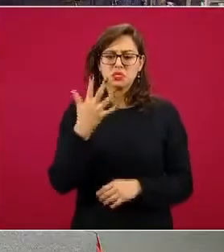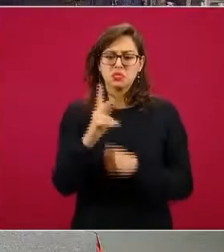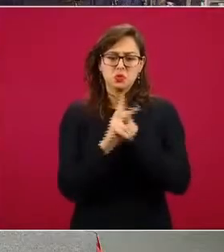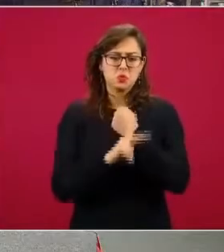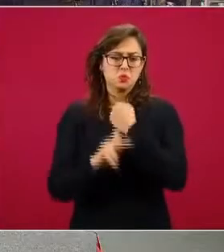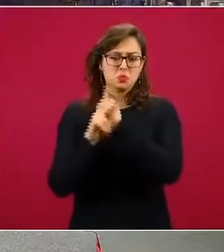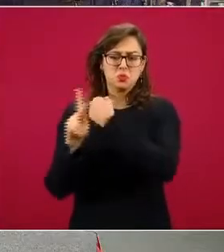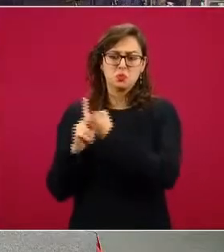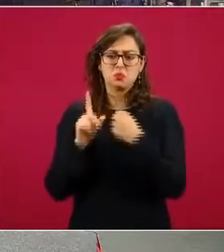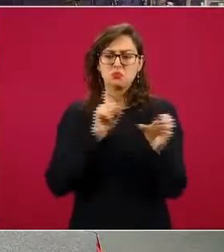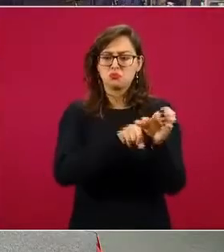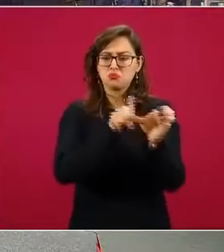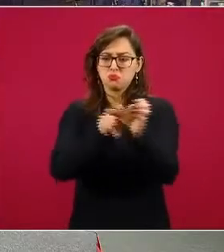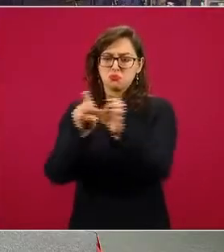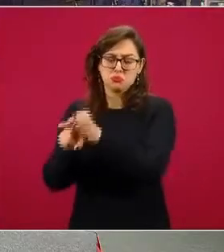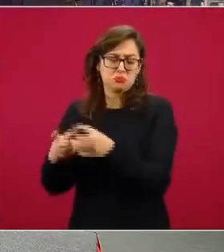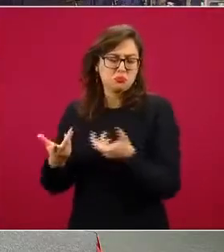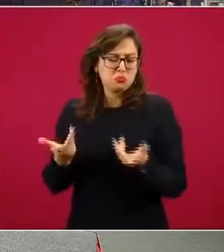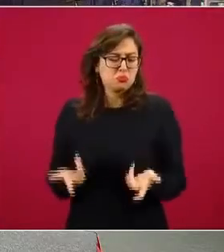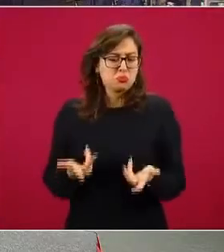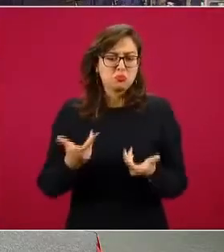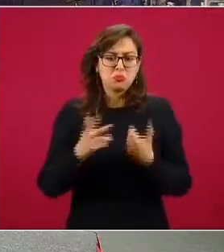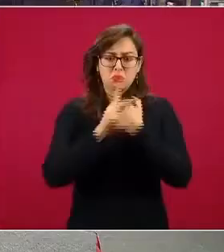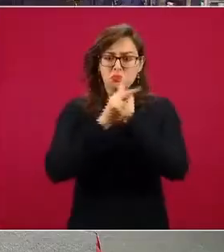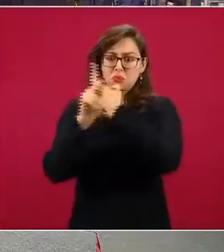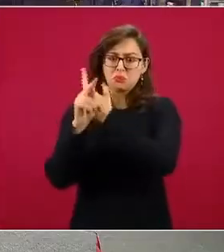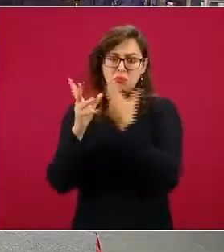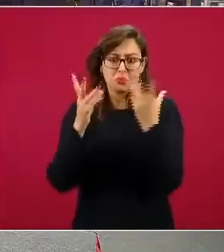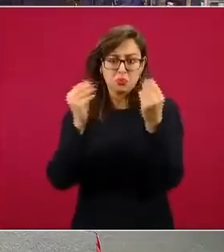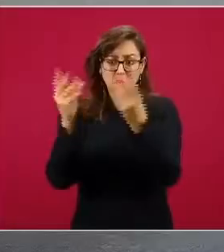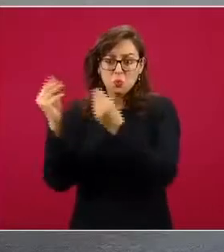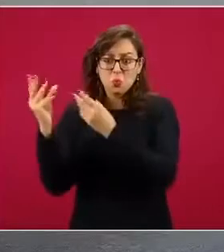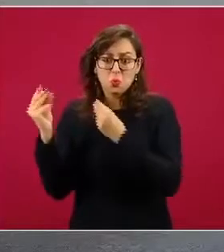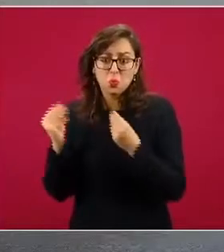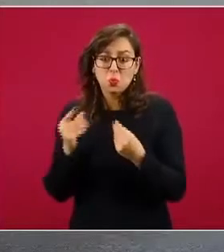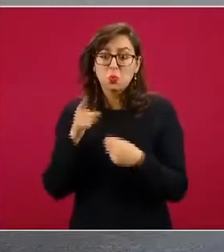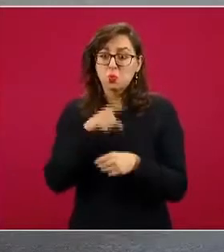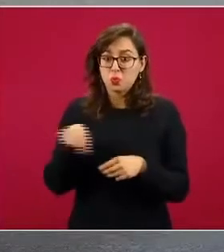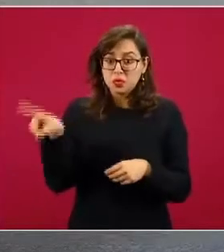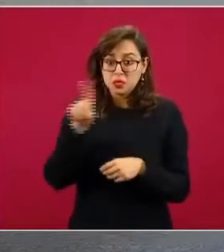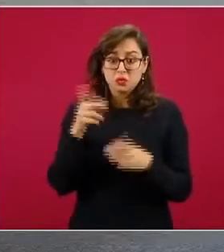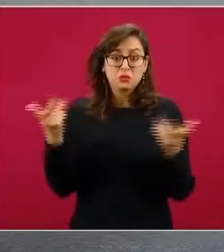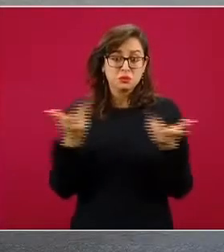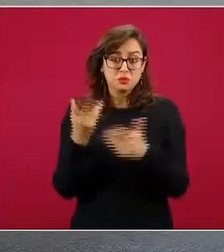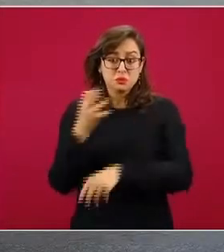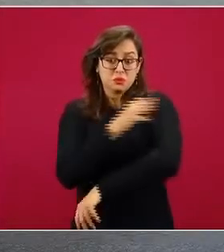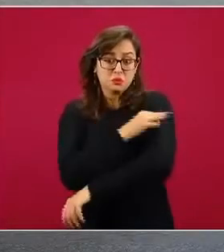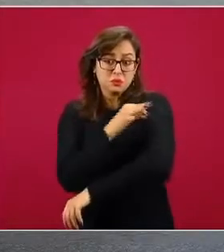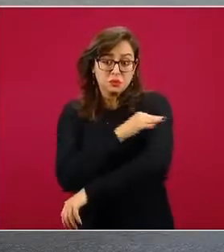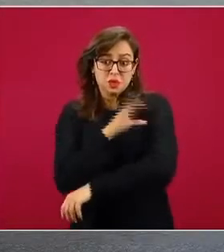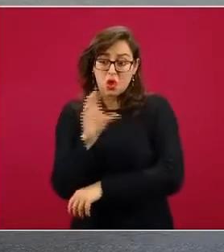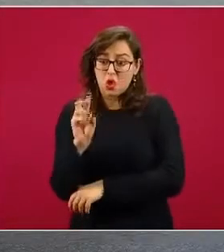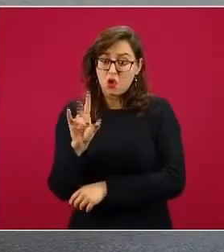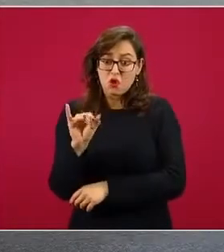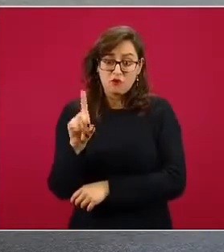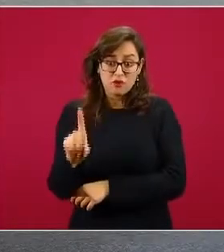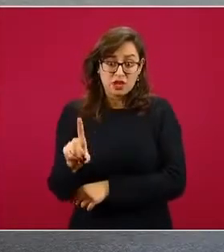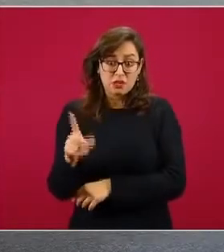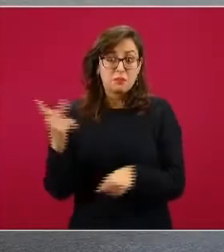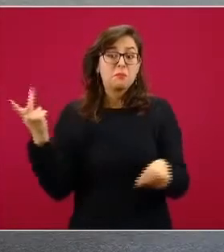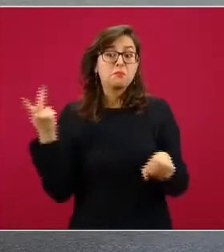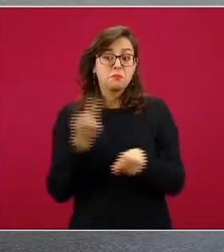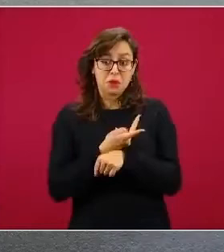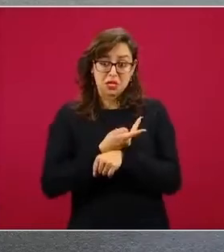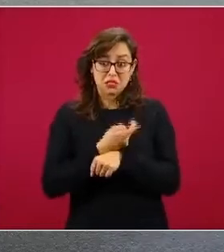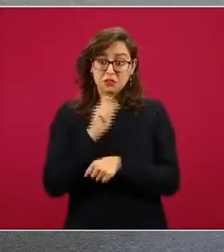adheridos pues son países que muchos de ellos están llevando a cabo los ensayos clínicos para una vacuna contra COVID,